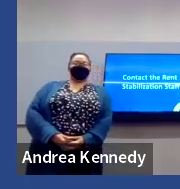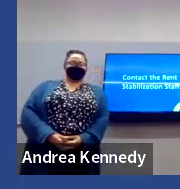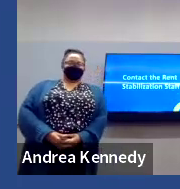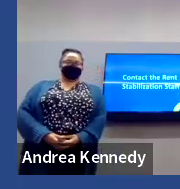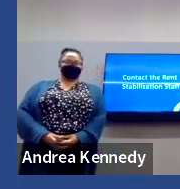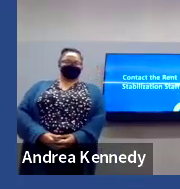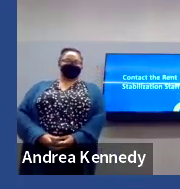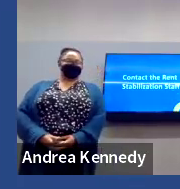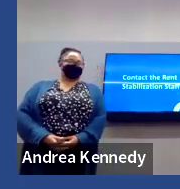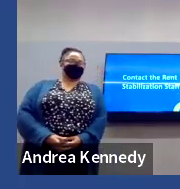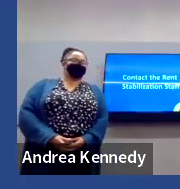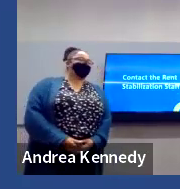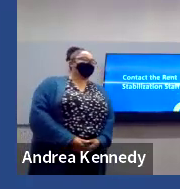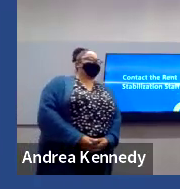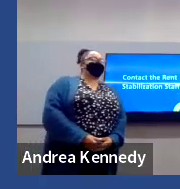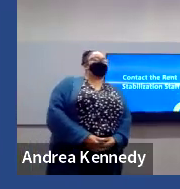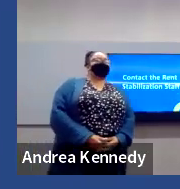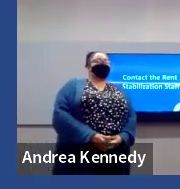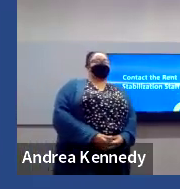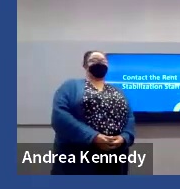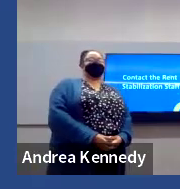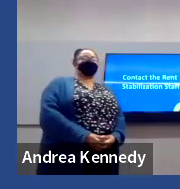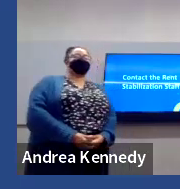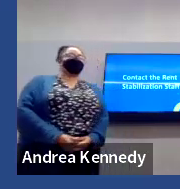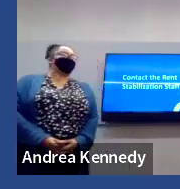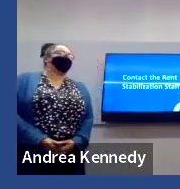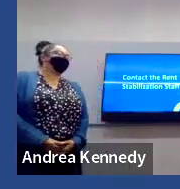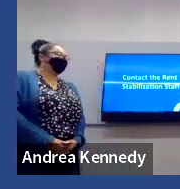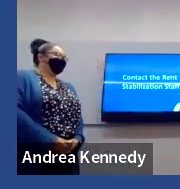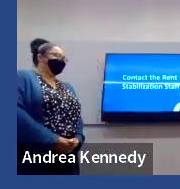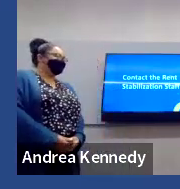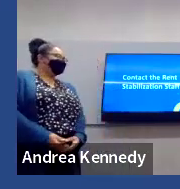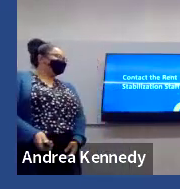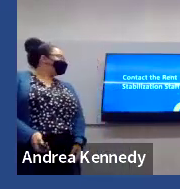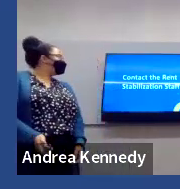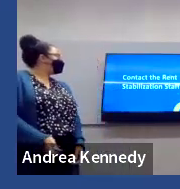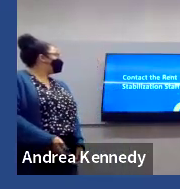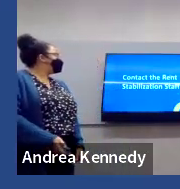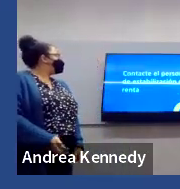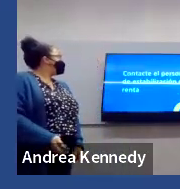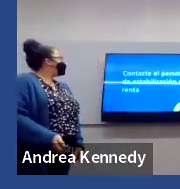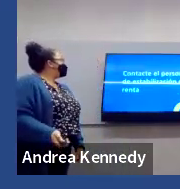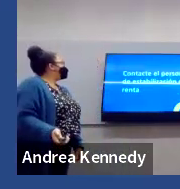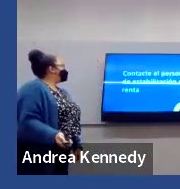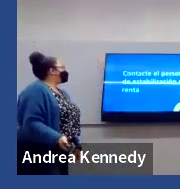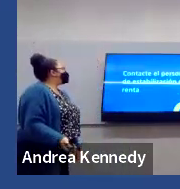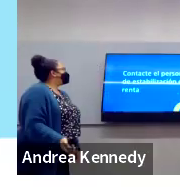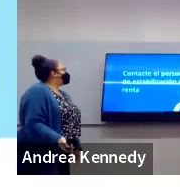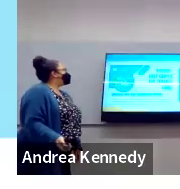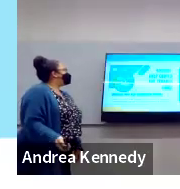pero si ustedes tienen preguntas después, lo vamos a contestar sus preguntas. Sí.